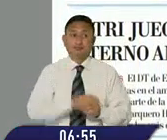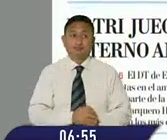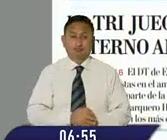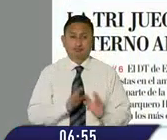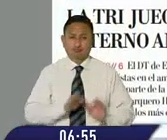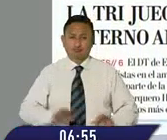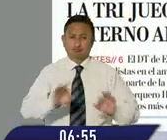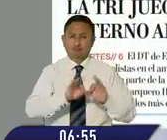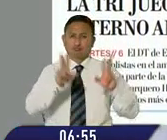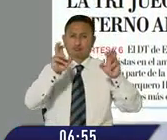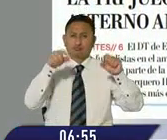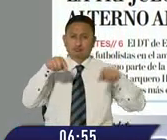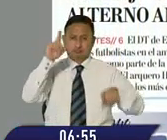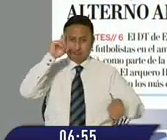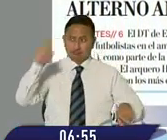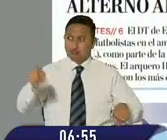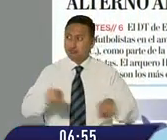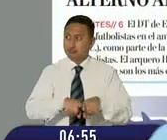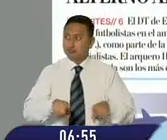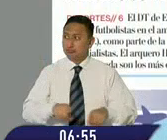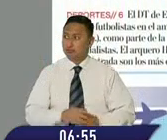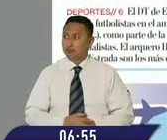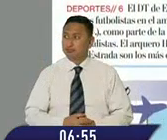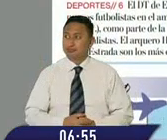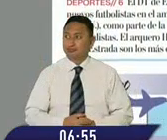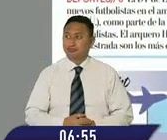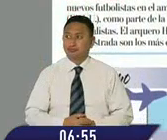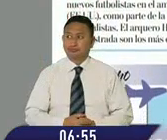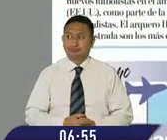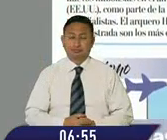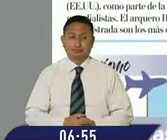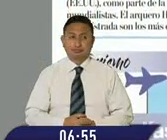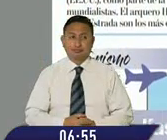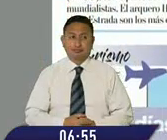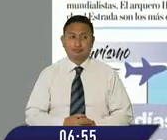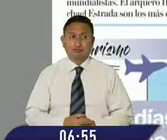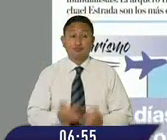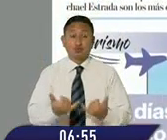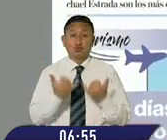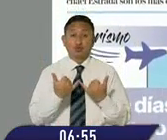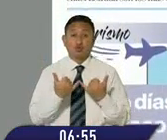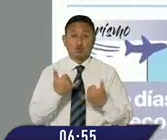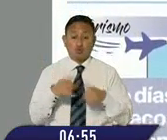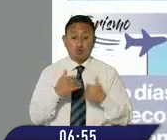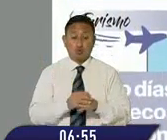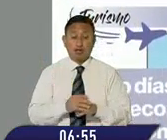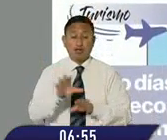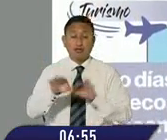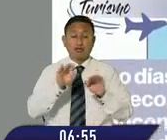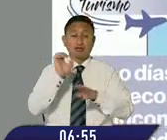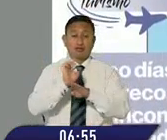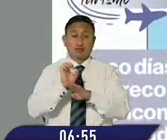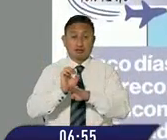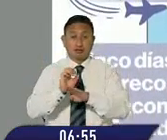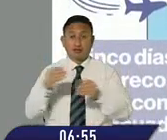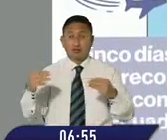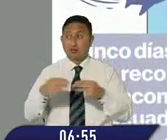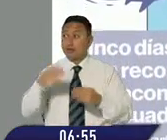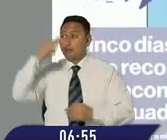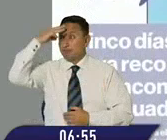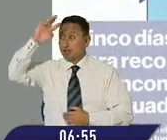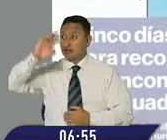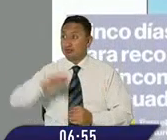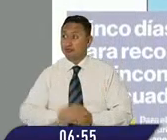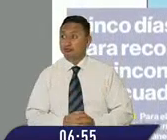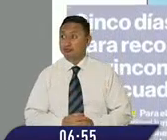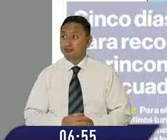importantes títulos, acuerdos en medio de la protesta, dice Diario El Comercio. La Tri juega hoy día con equipo alterno ante México. Una persona en moto